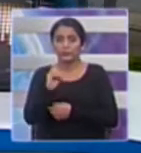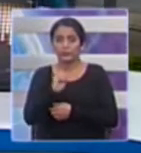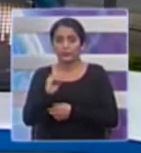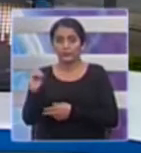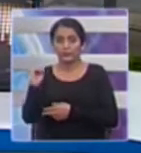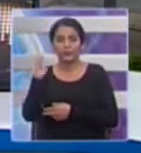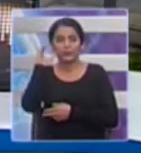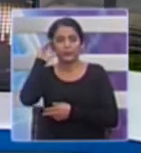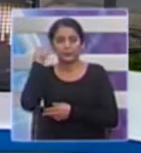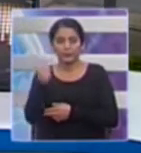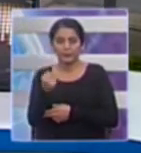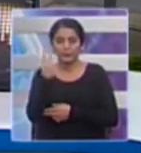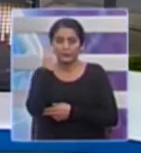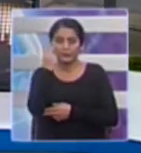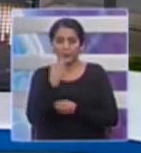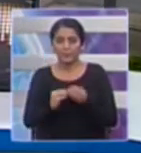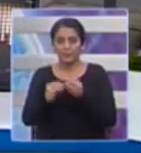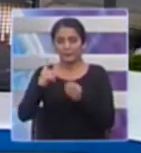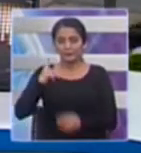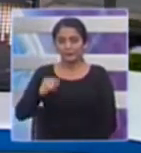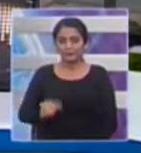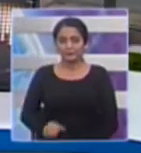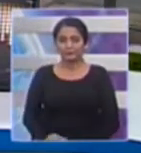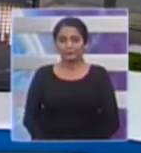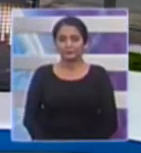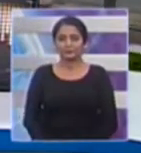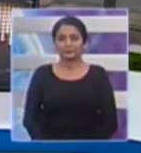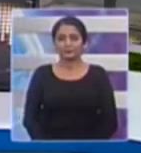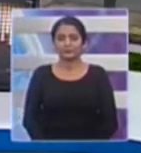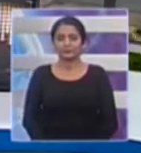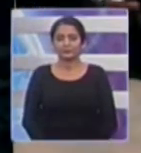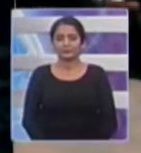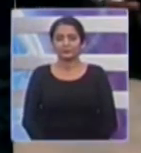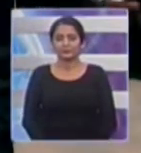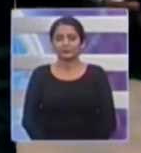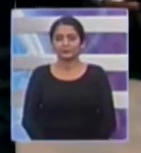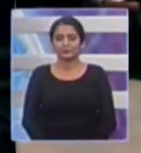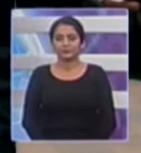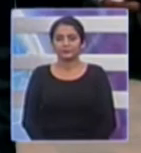detalles. Buenas tardes, Hernán. Adelante con este informe.